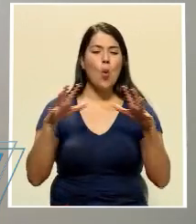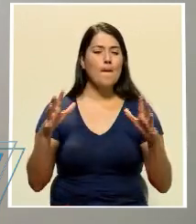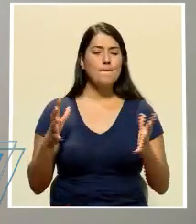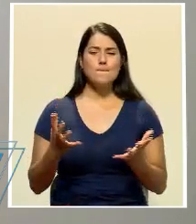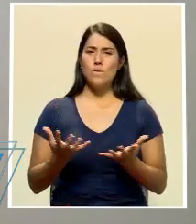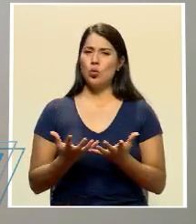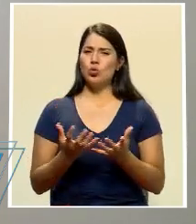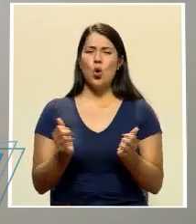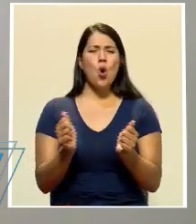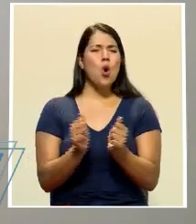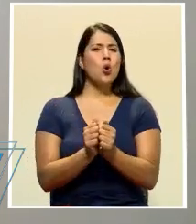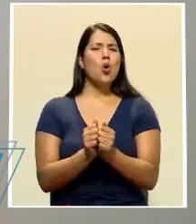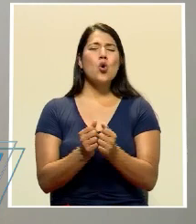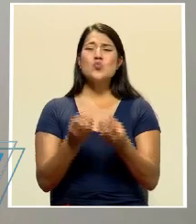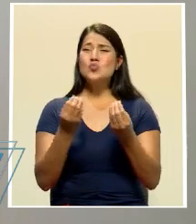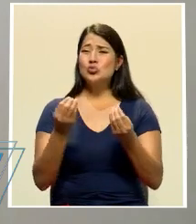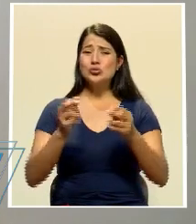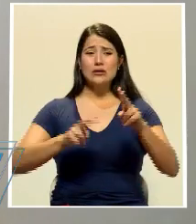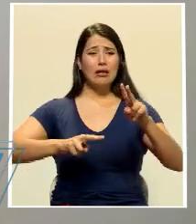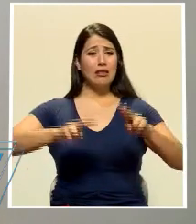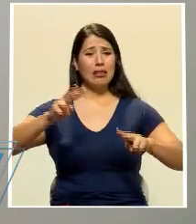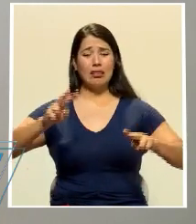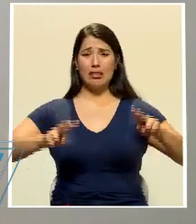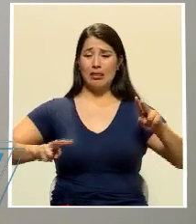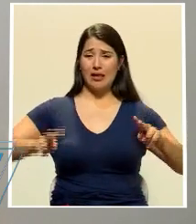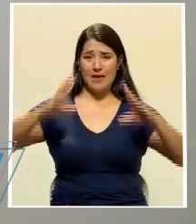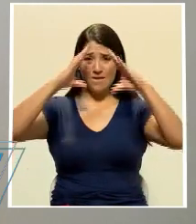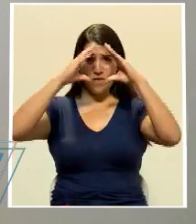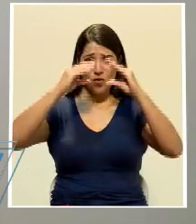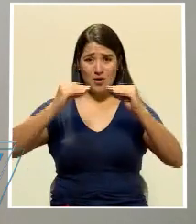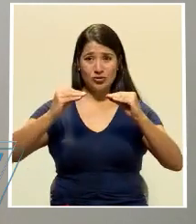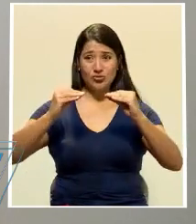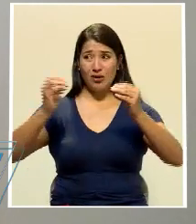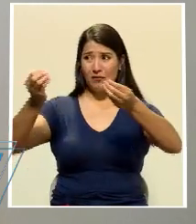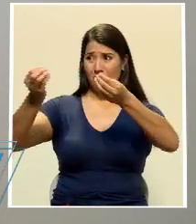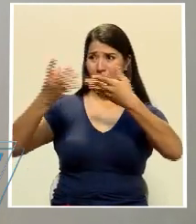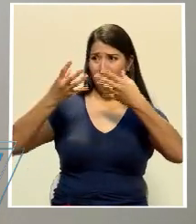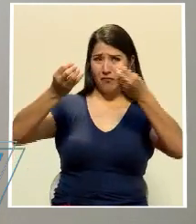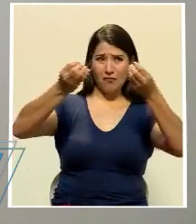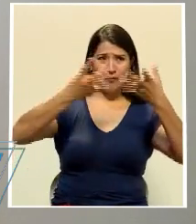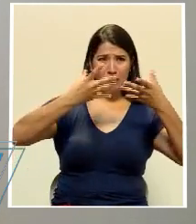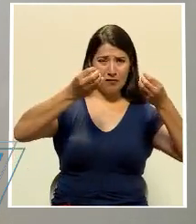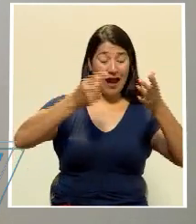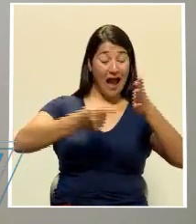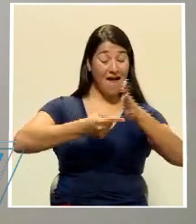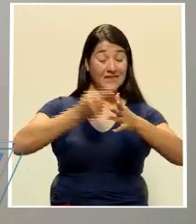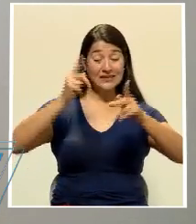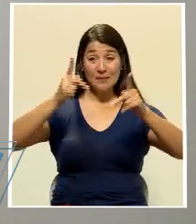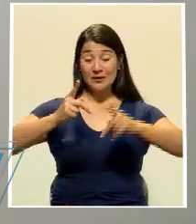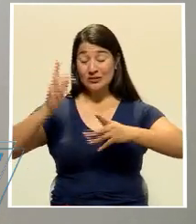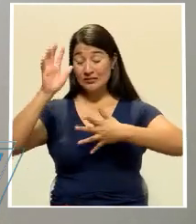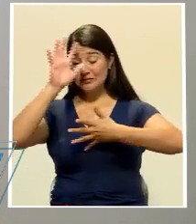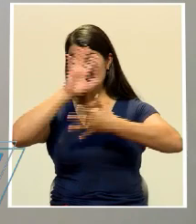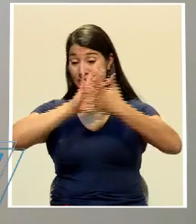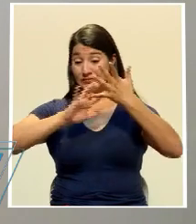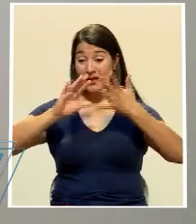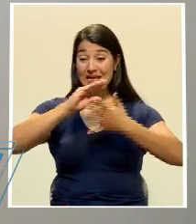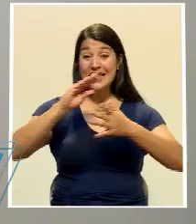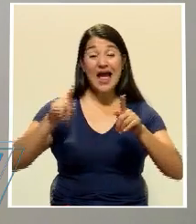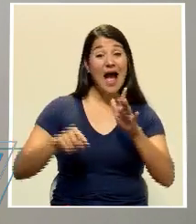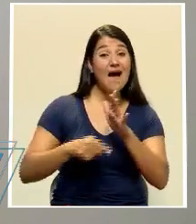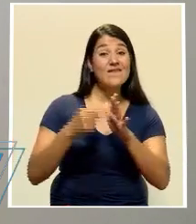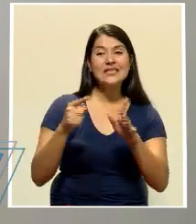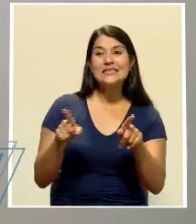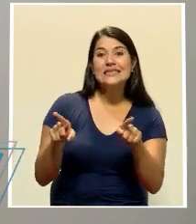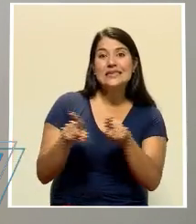vertiginosidad informativa que abruma mucho a las personas y que a veces también a los periodistas nos